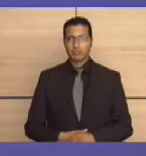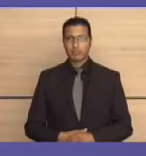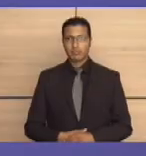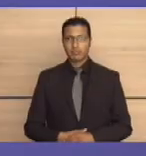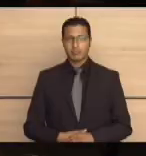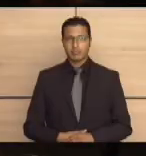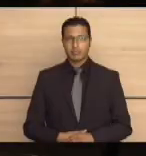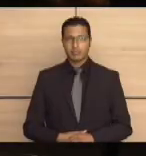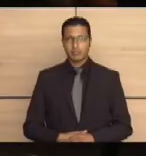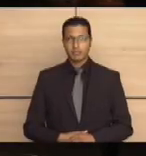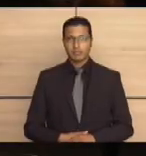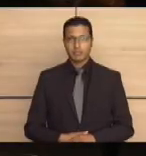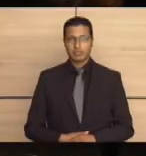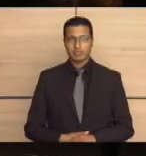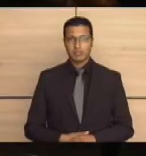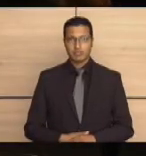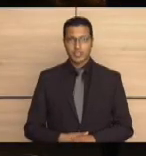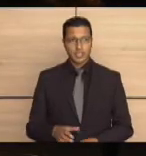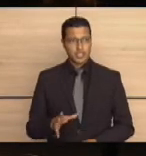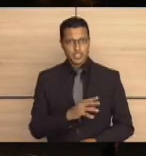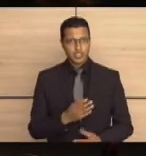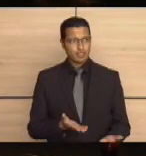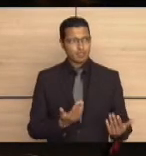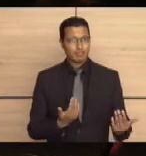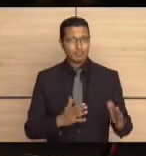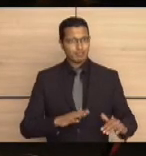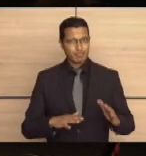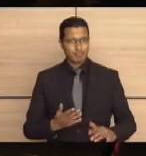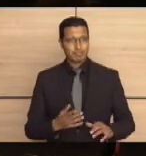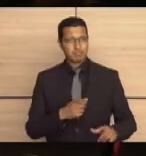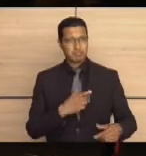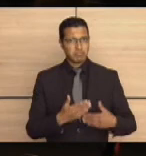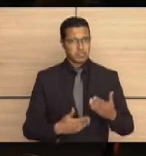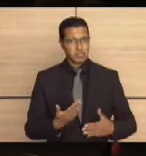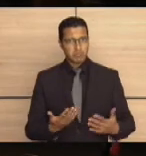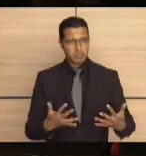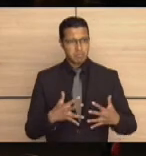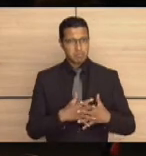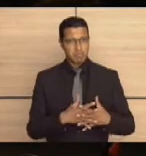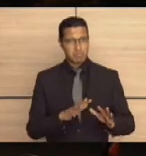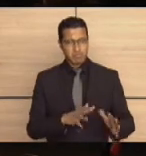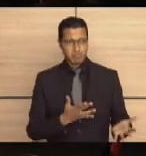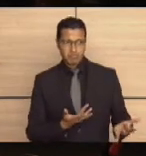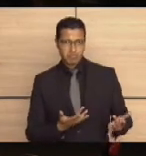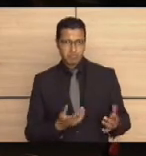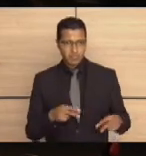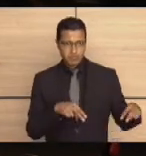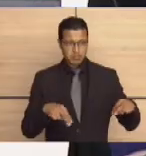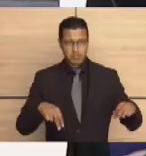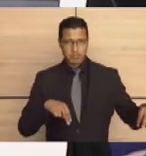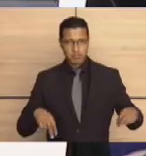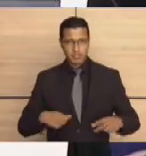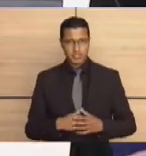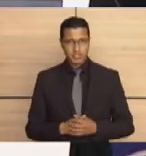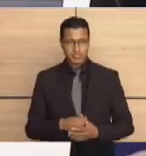¡Ey! Todo lo estamos haciendo para que los músicos se puedan instalar y esto nos suene como Dios manda, porque debo decir